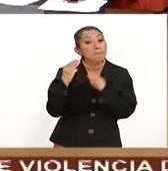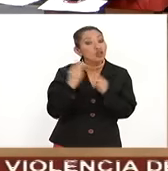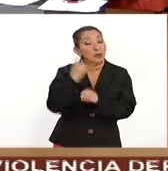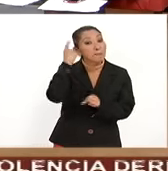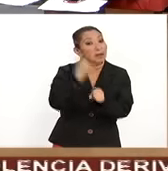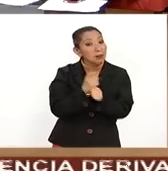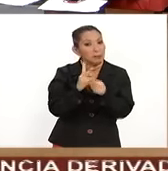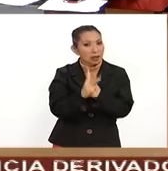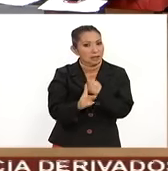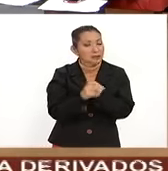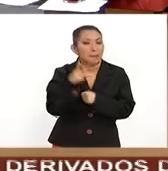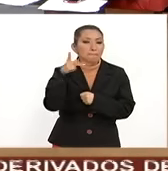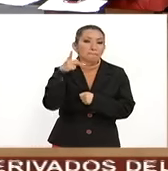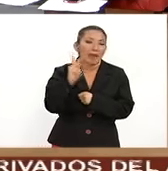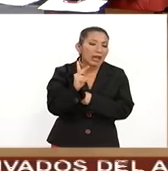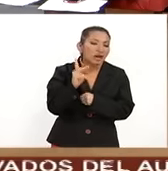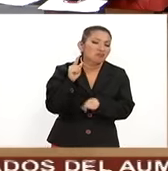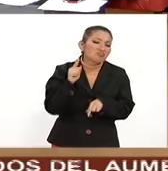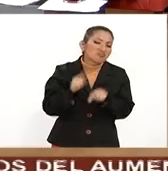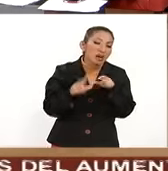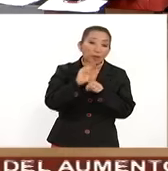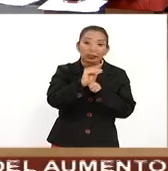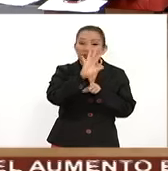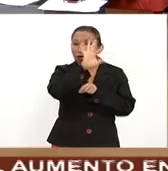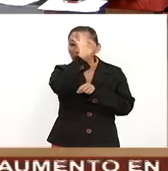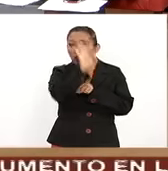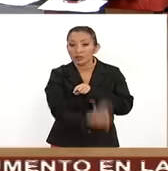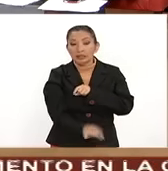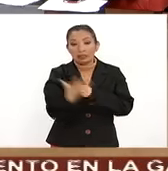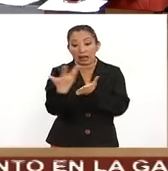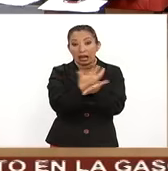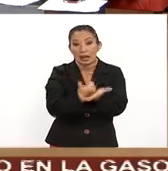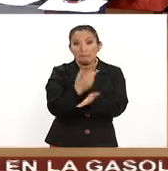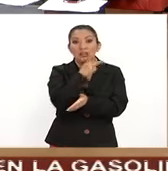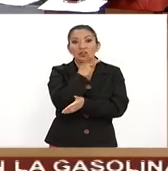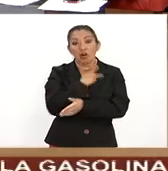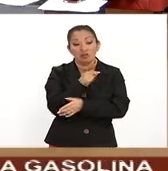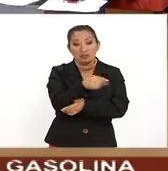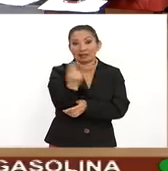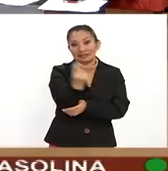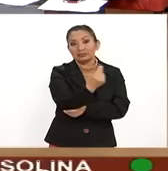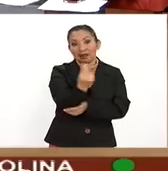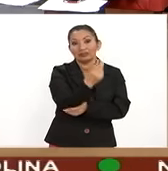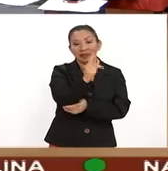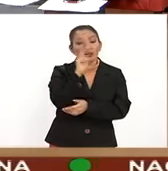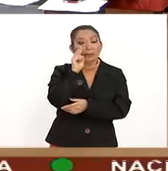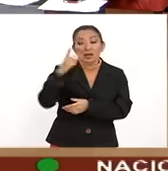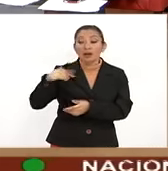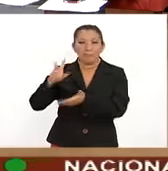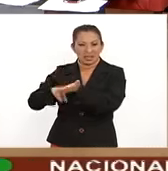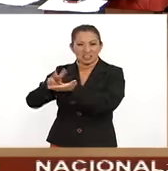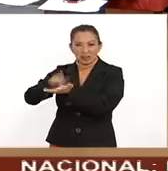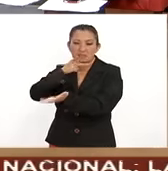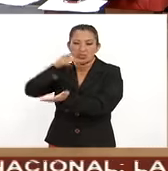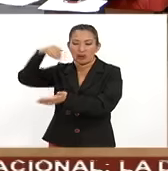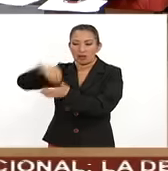primer país. Sin embargo, dependen un 95% de los ingresos petroleros. Ya vimos que con la caída del petróleo, con